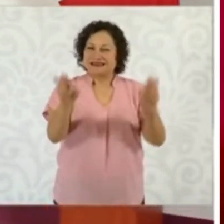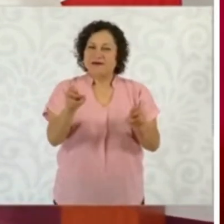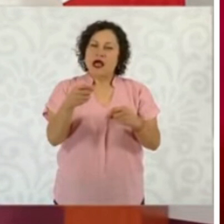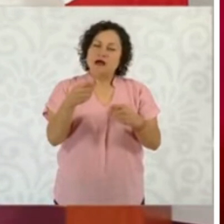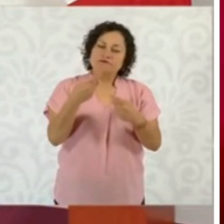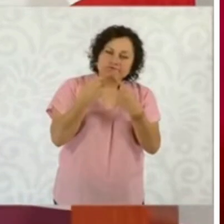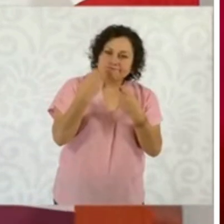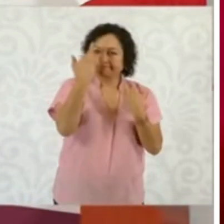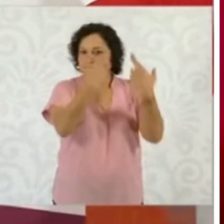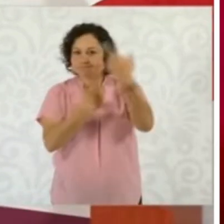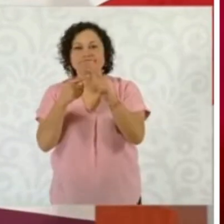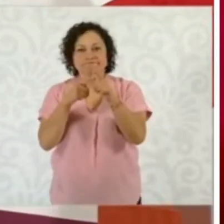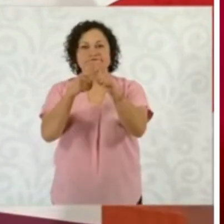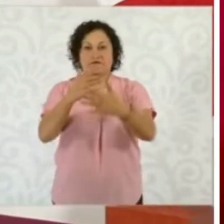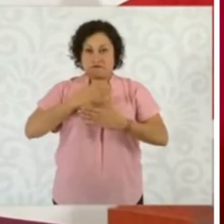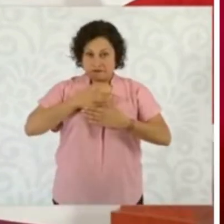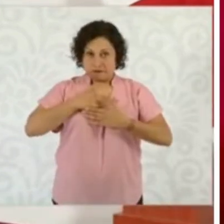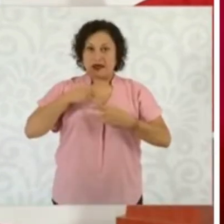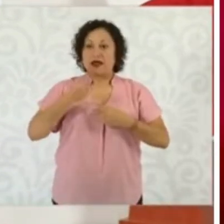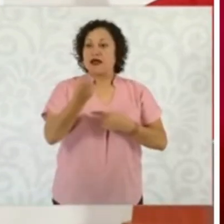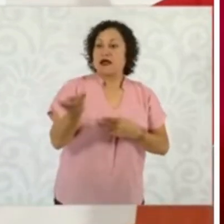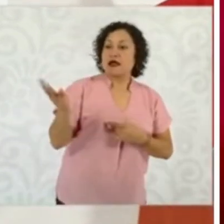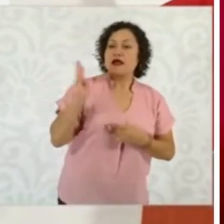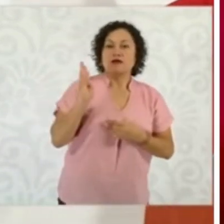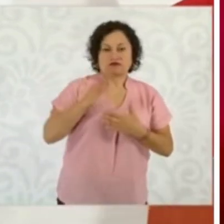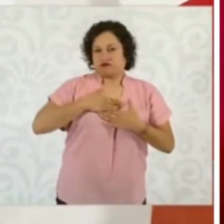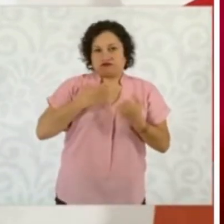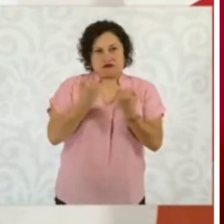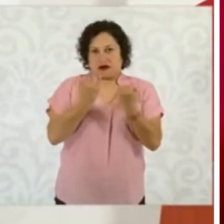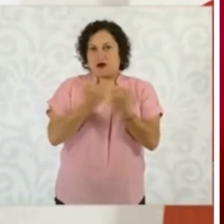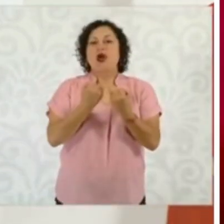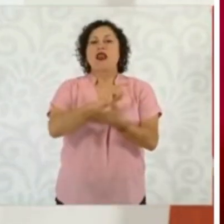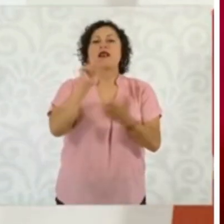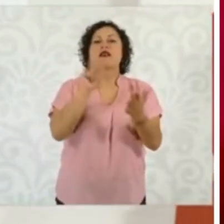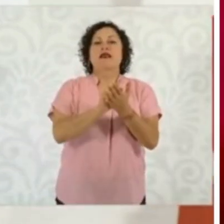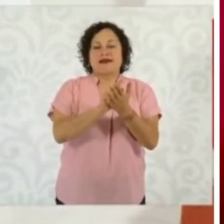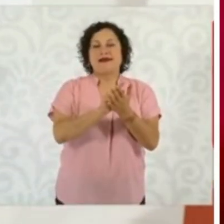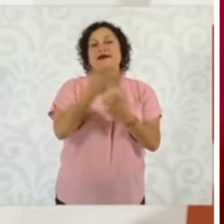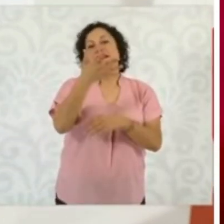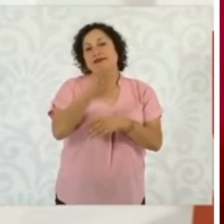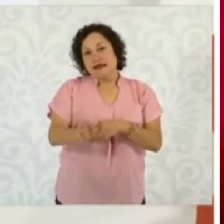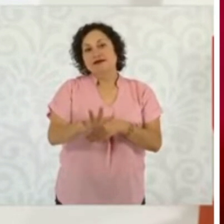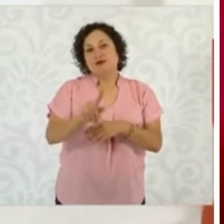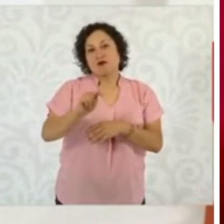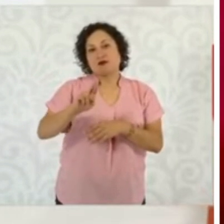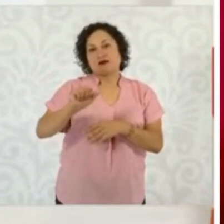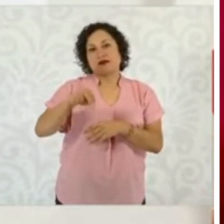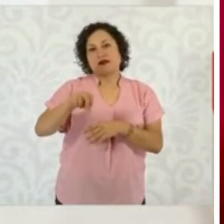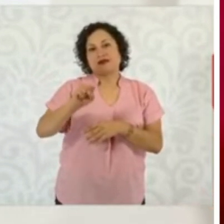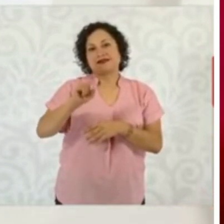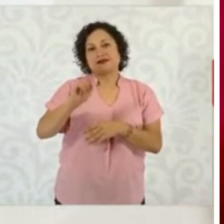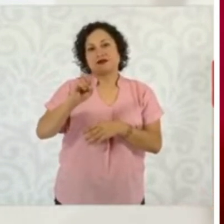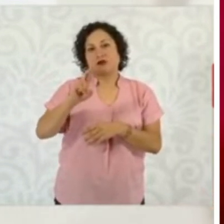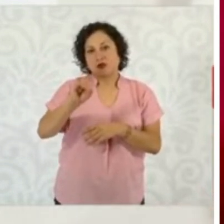su servidora y muchos de los trabajadores que estamos en el 10º transitorio se llama te jubilas con UMAS. Entonces,